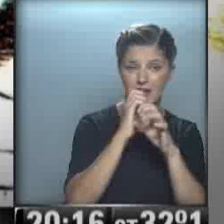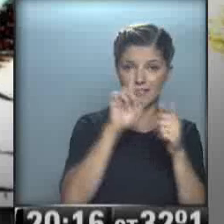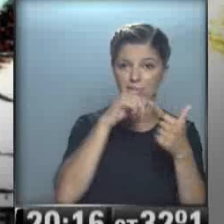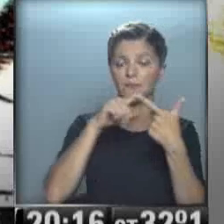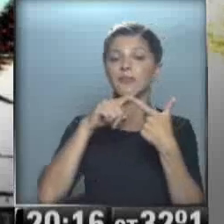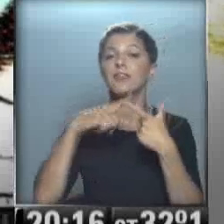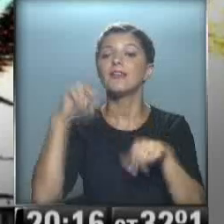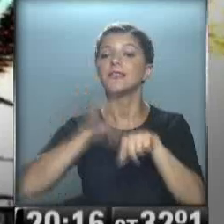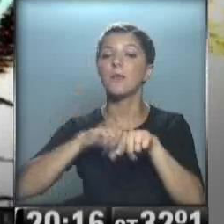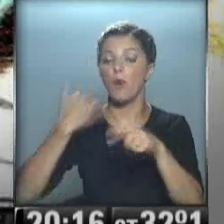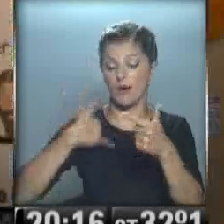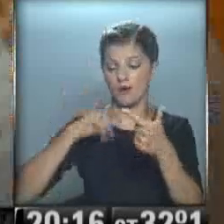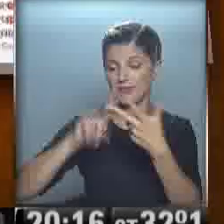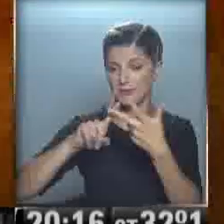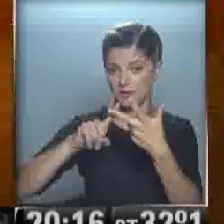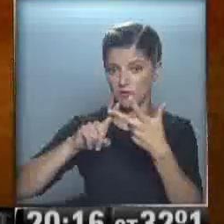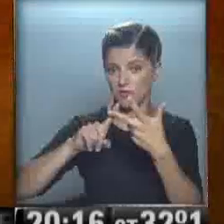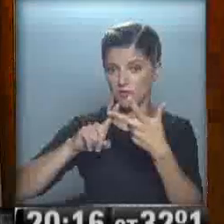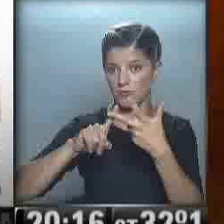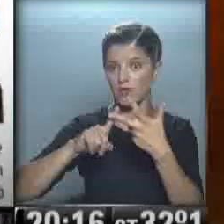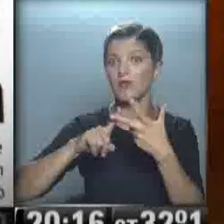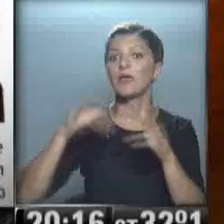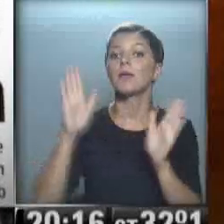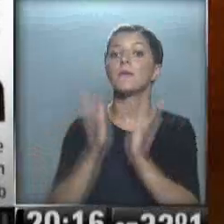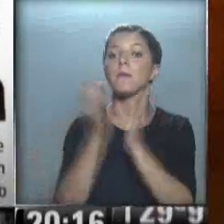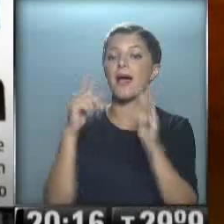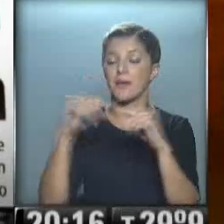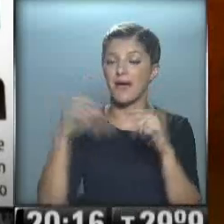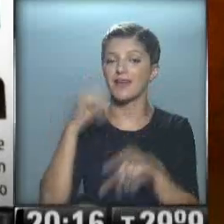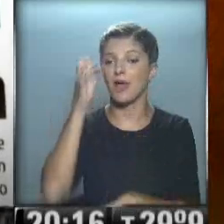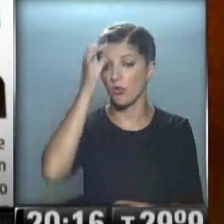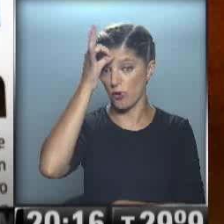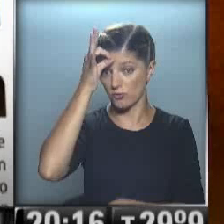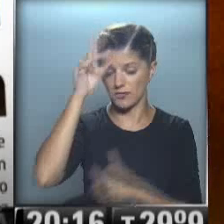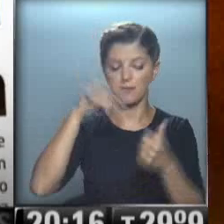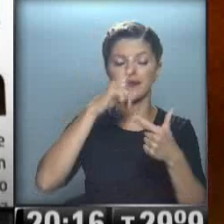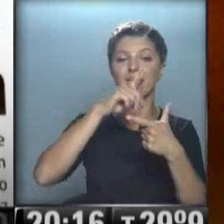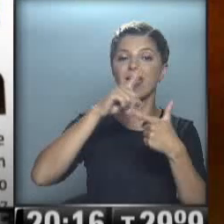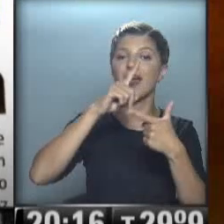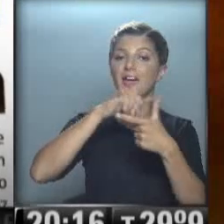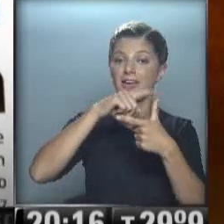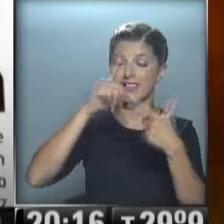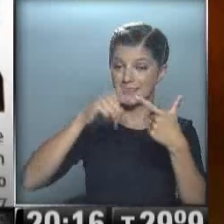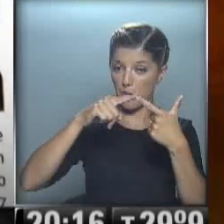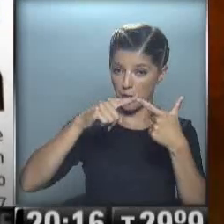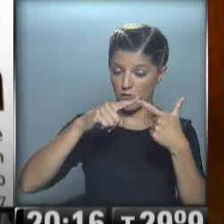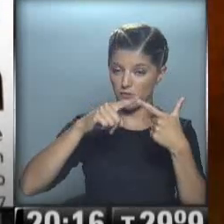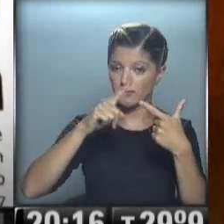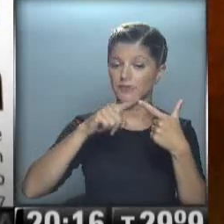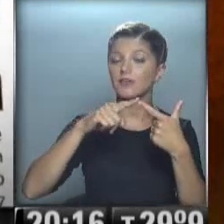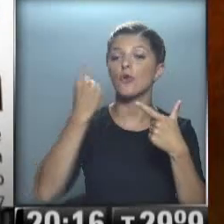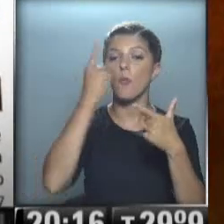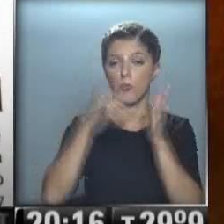tiempo argentino y la del diario página do en el caso de tiempo un detalle que tenemos que marcar y es que no